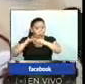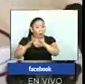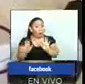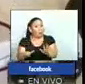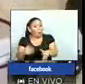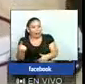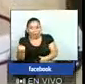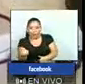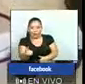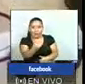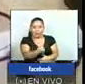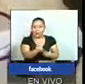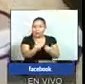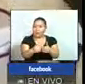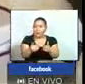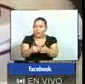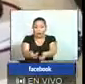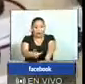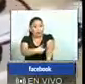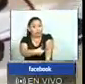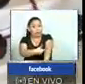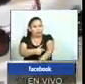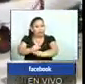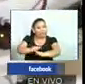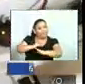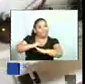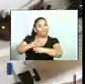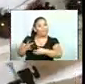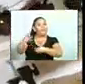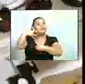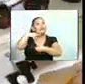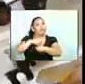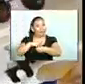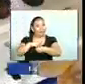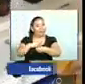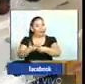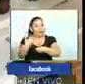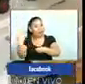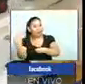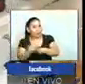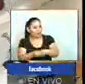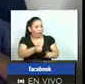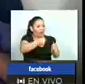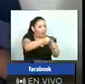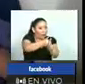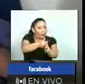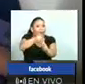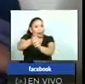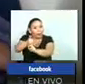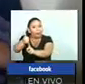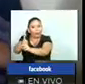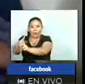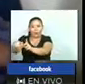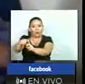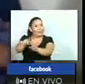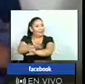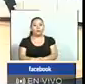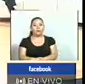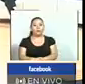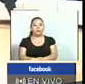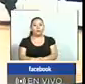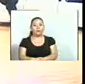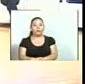personas producen diferentes niveles de anticuerpos y el plasma debe recolectarse individualmente de los pacientes recuperados